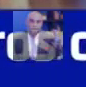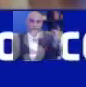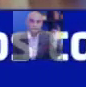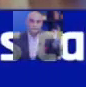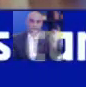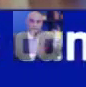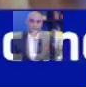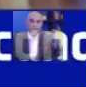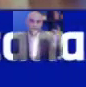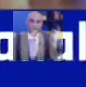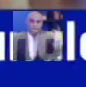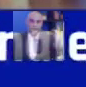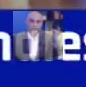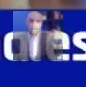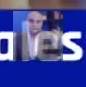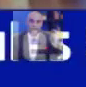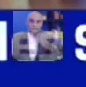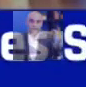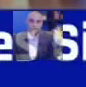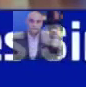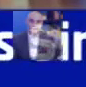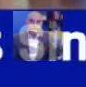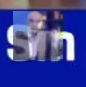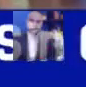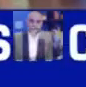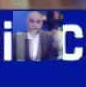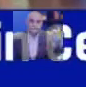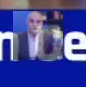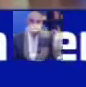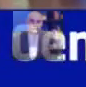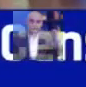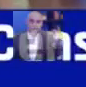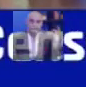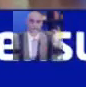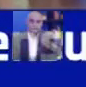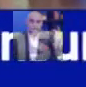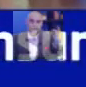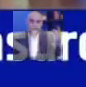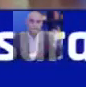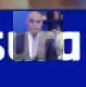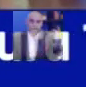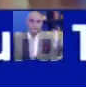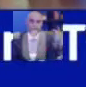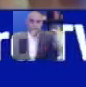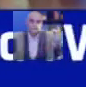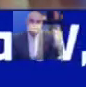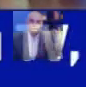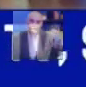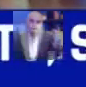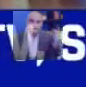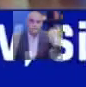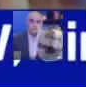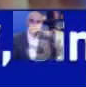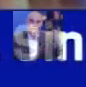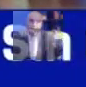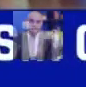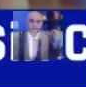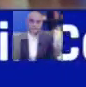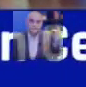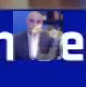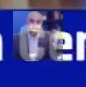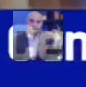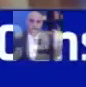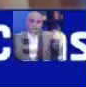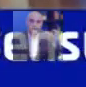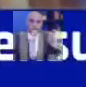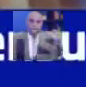notoriamente improcedente. ¿Por qué? Porque no se invaden sus facultades de la COFECE y sobre todo